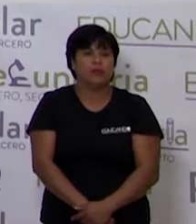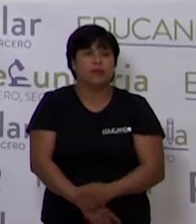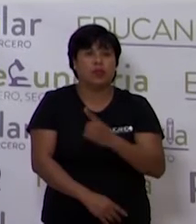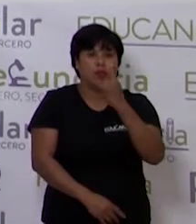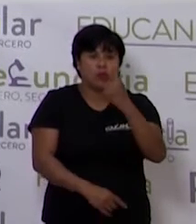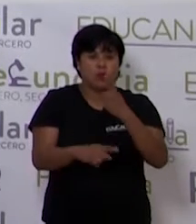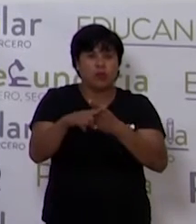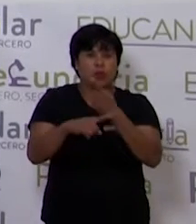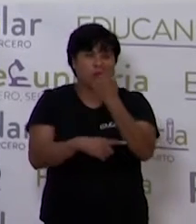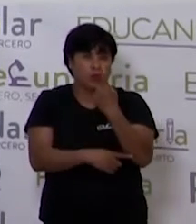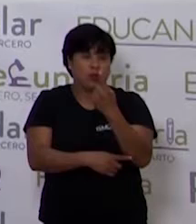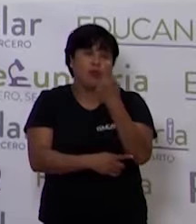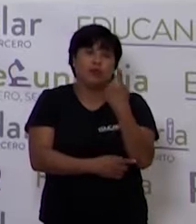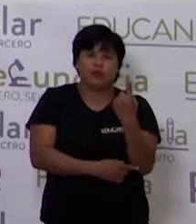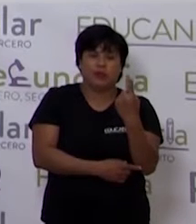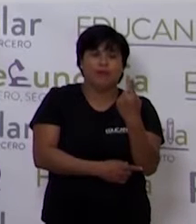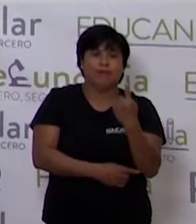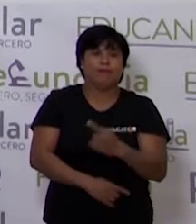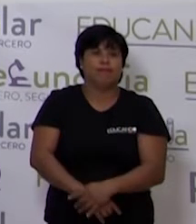1 por 1, 1.